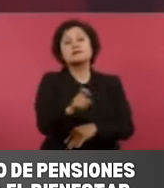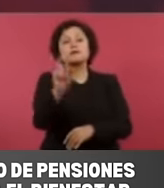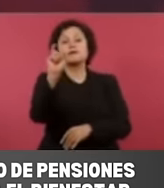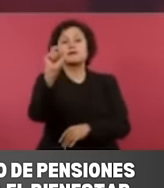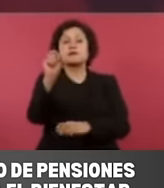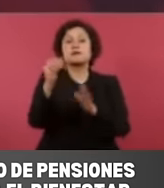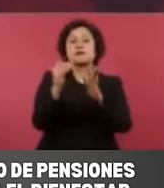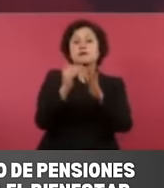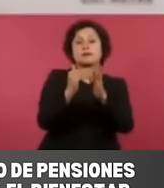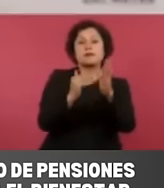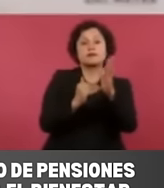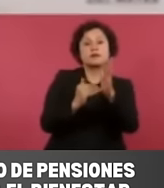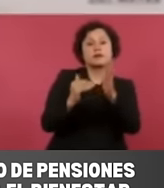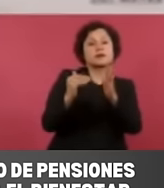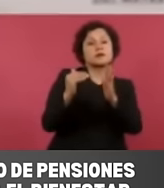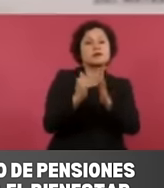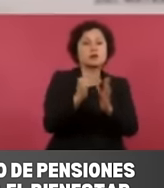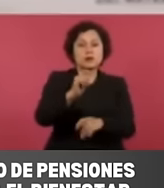millones de pesos.